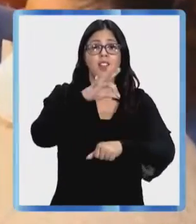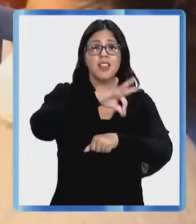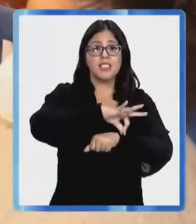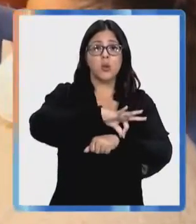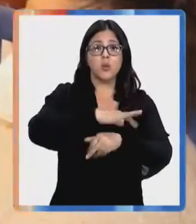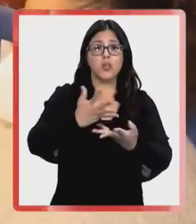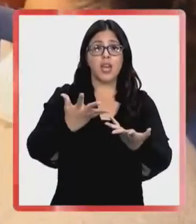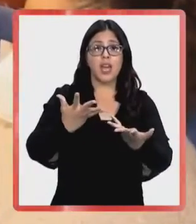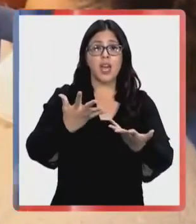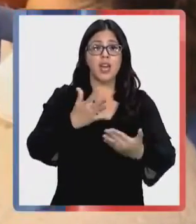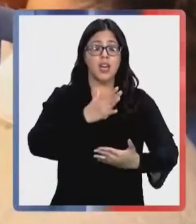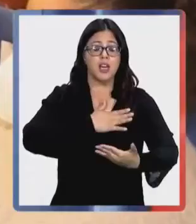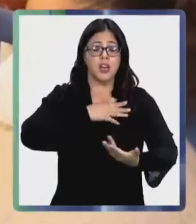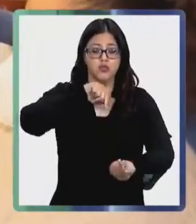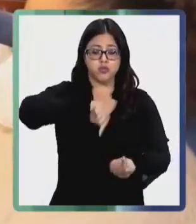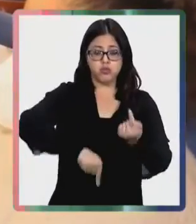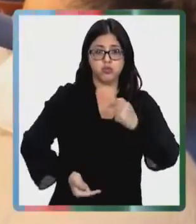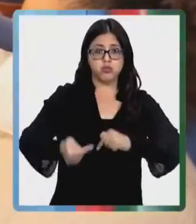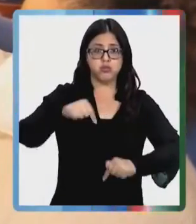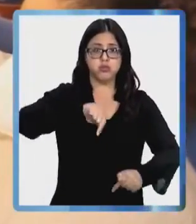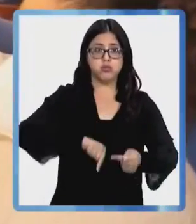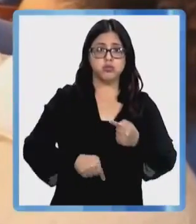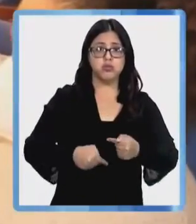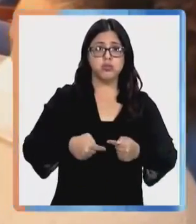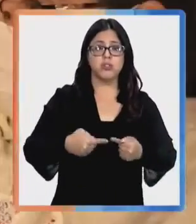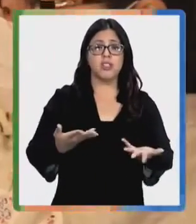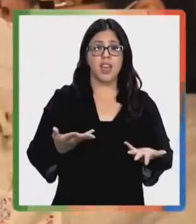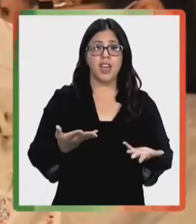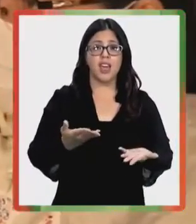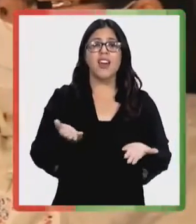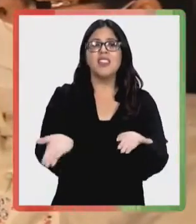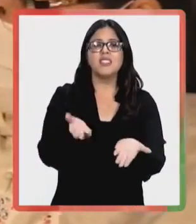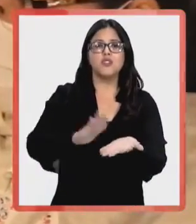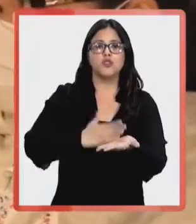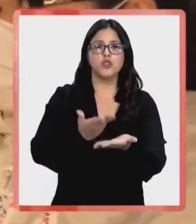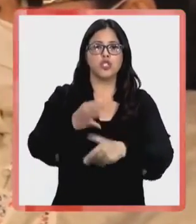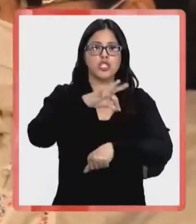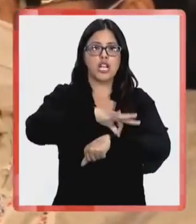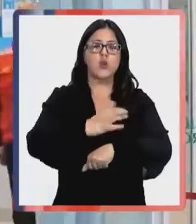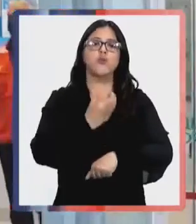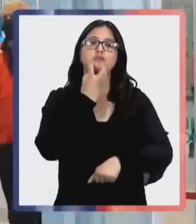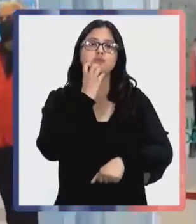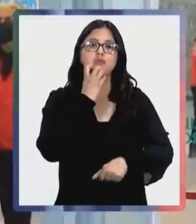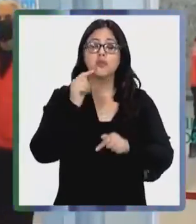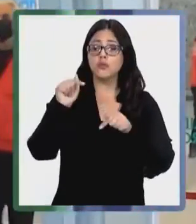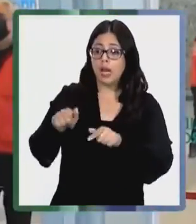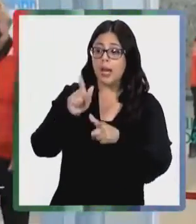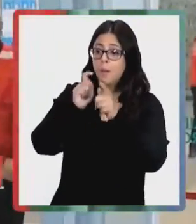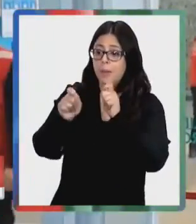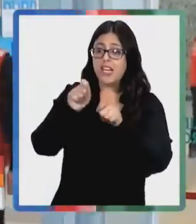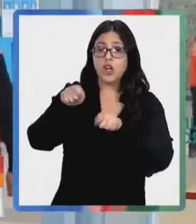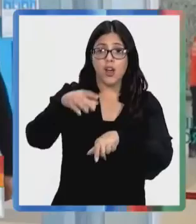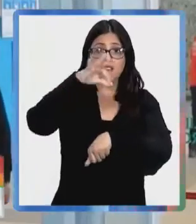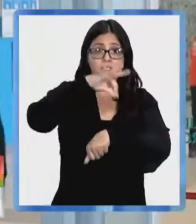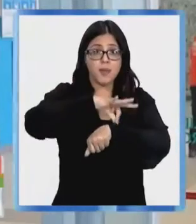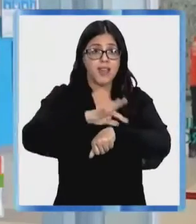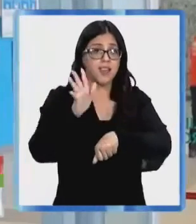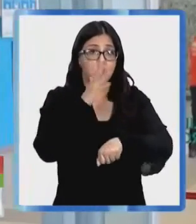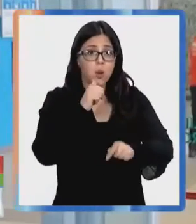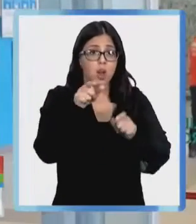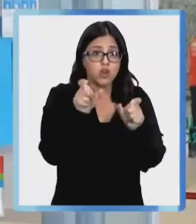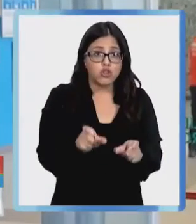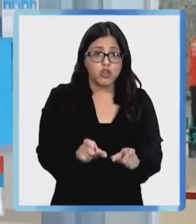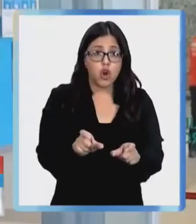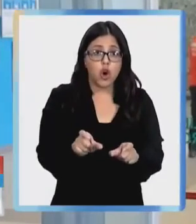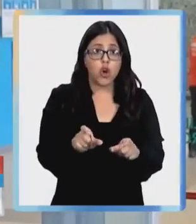de Salud Cardiovascular, iniciativa HEART del Servicio de Salud de Antofagasta. El principal riesgo de la hipertensión arterial